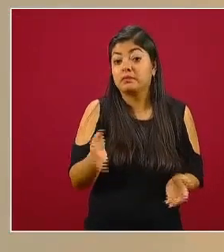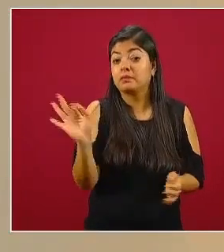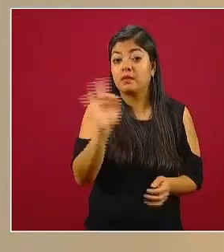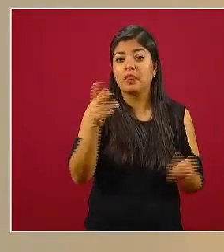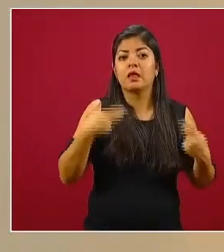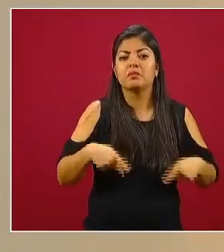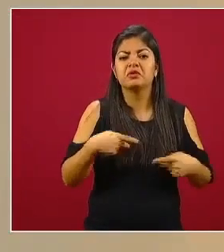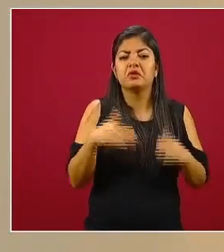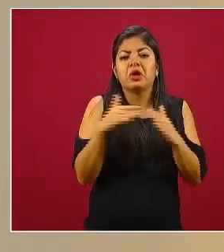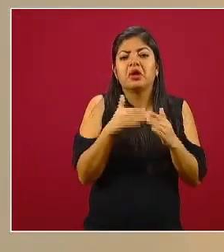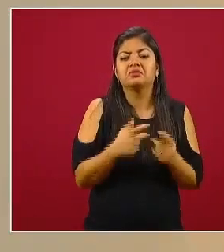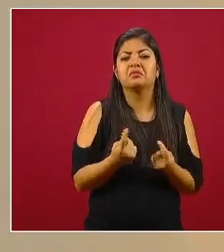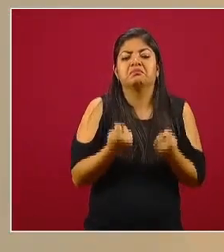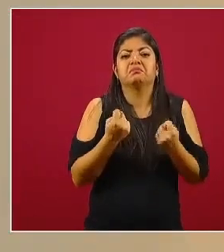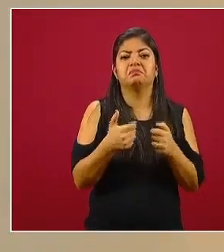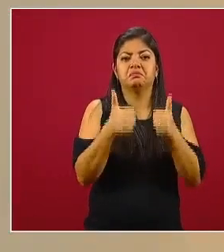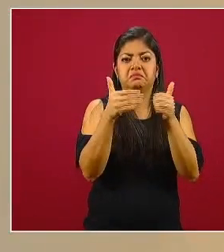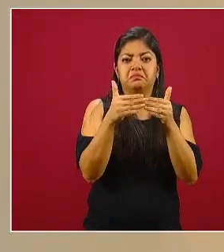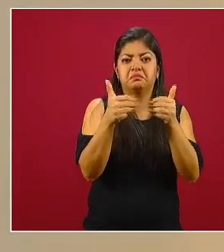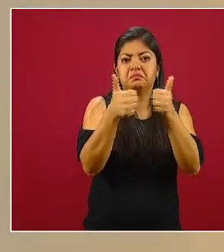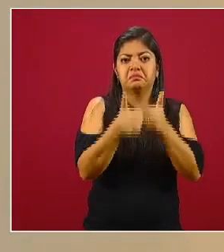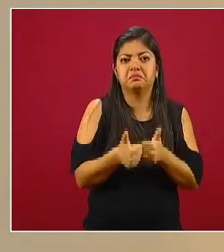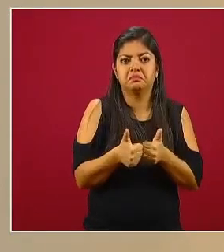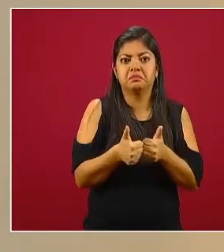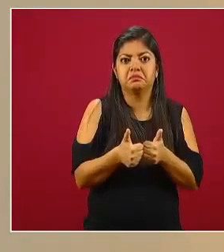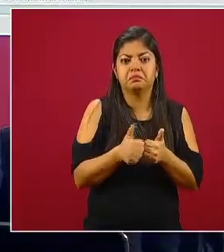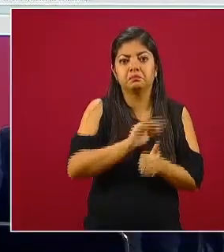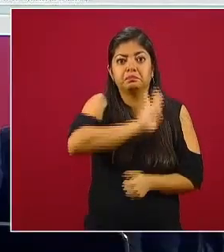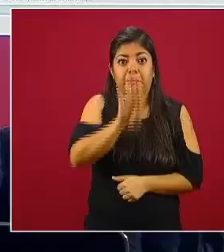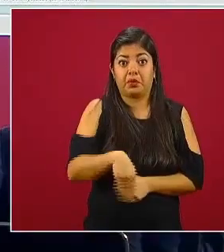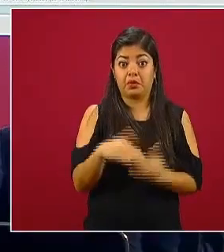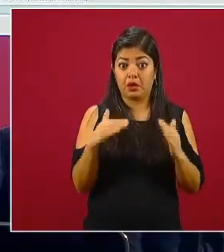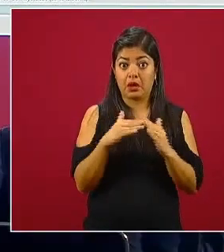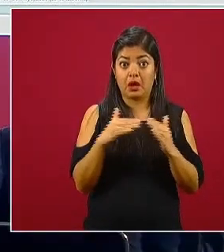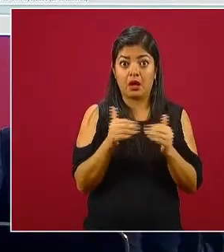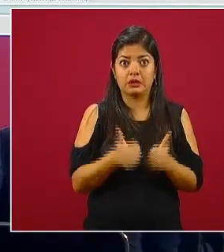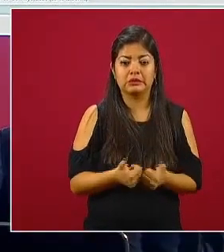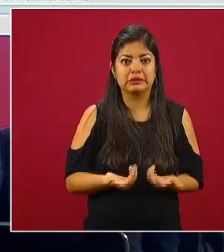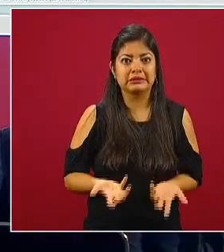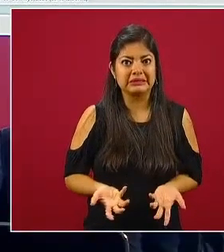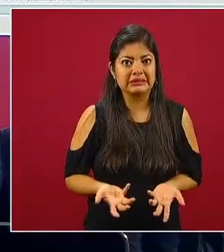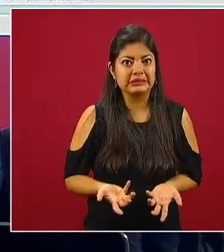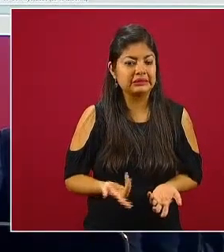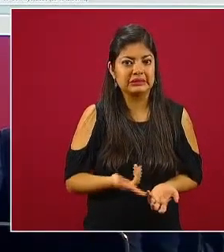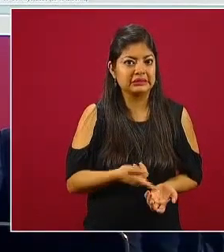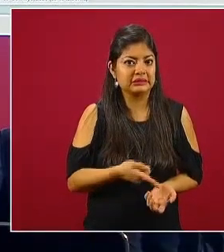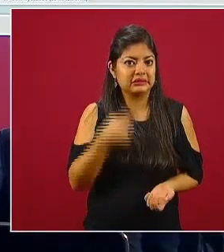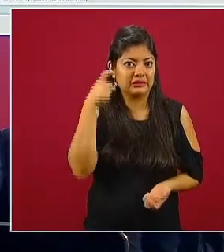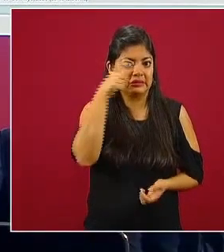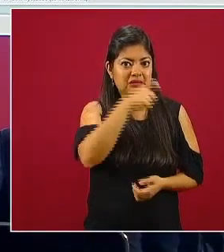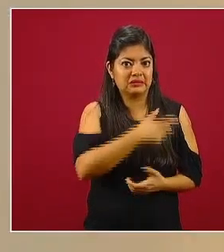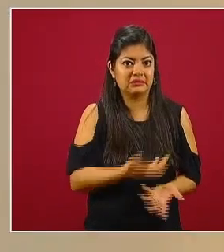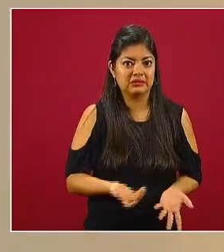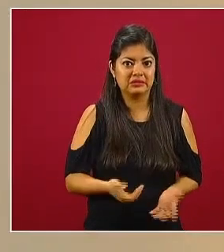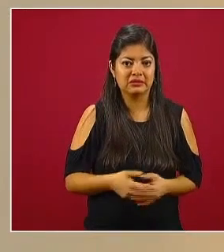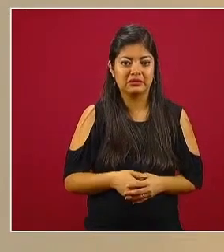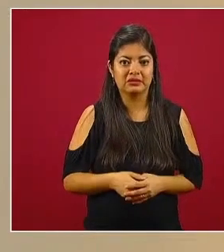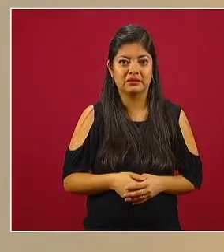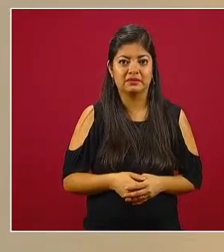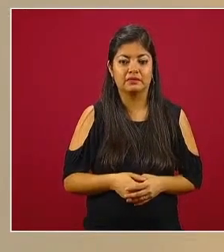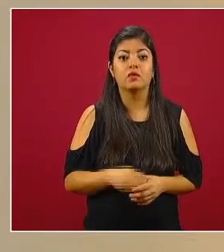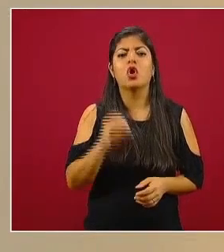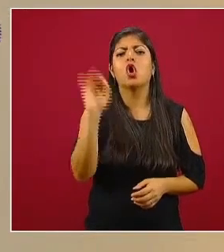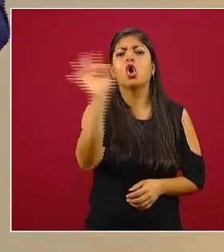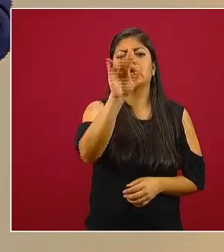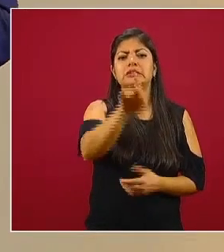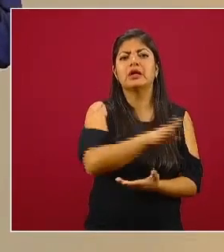persona se quede en casa y que muera en casa. Es la situación más desafortunada. O que llegue